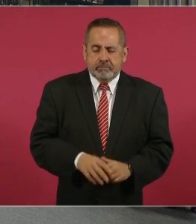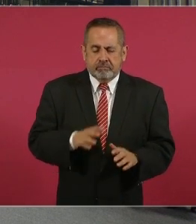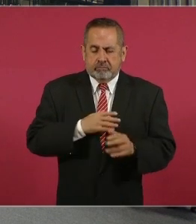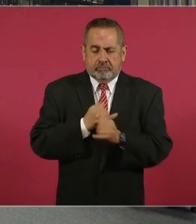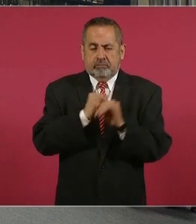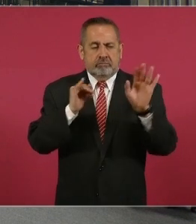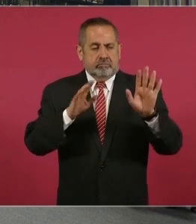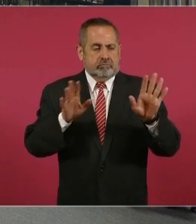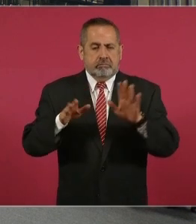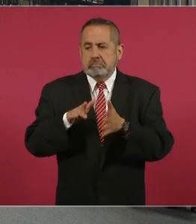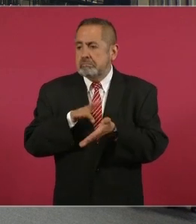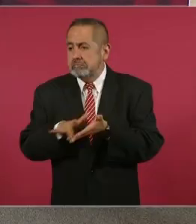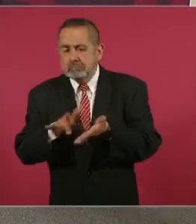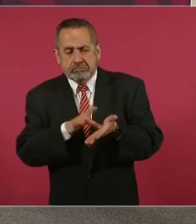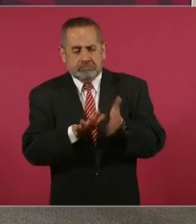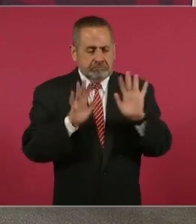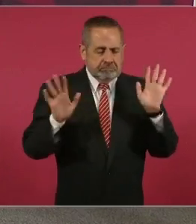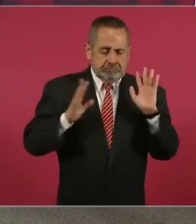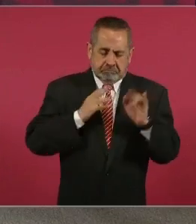Independencia, profesionalismo.